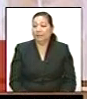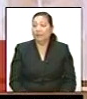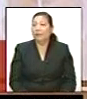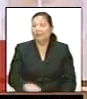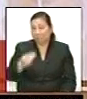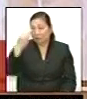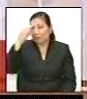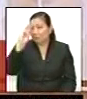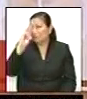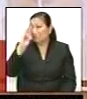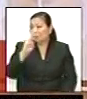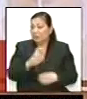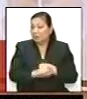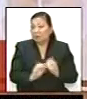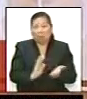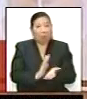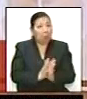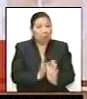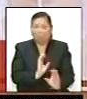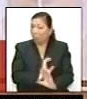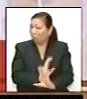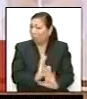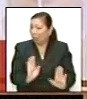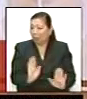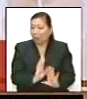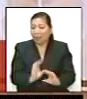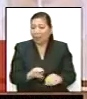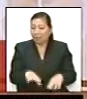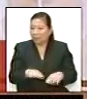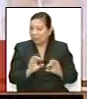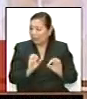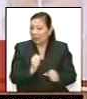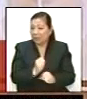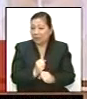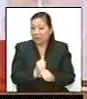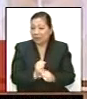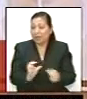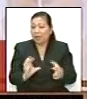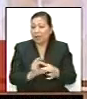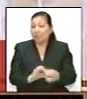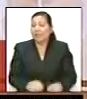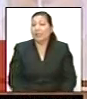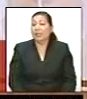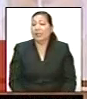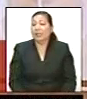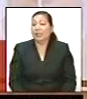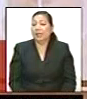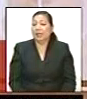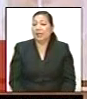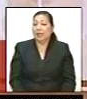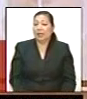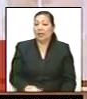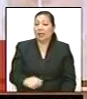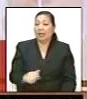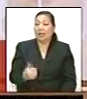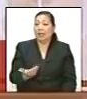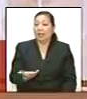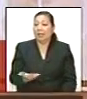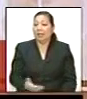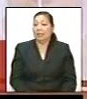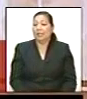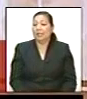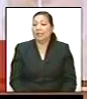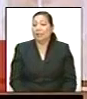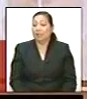México no ha interrumpido en ningún momento su participación en la Alianza del Pacífico. Ha habido